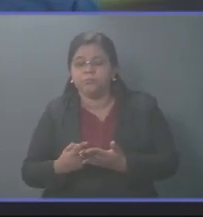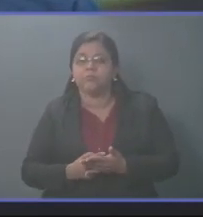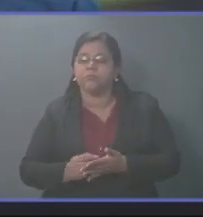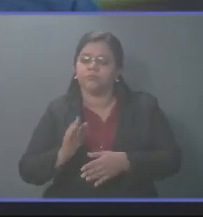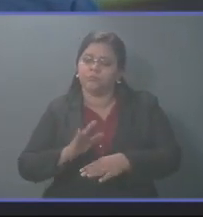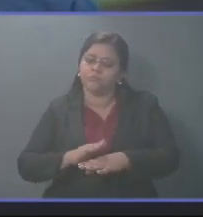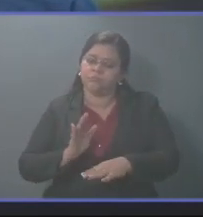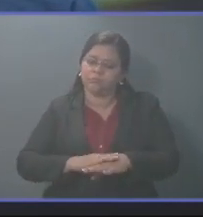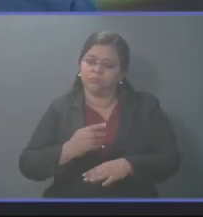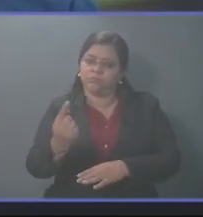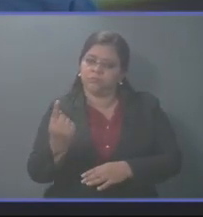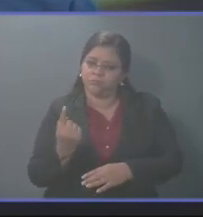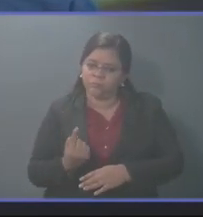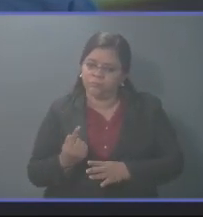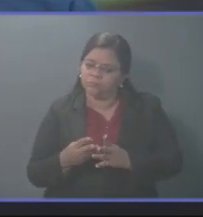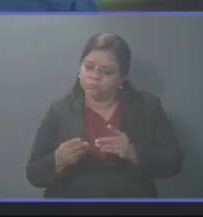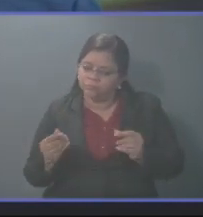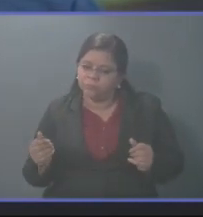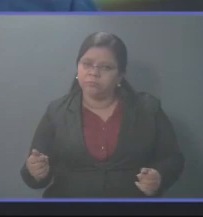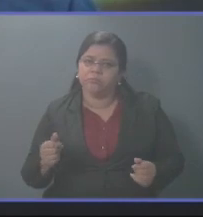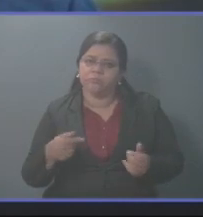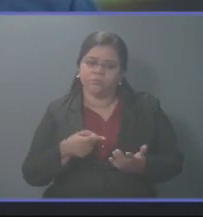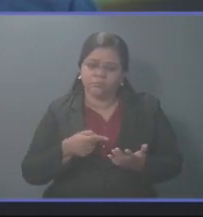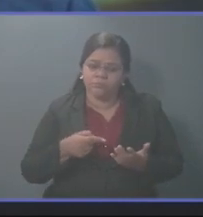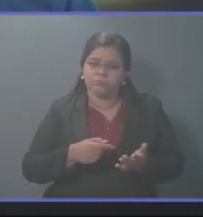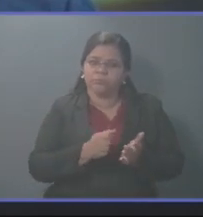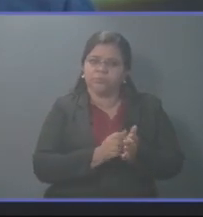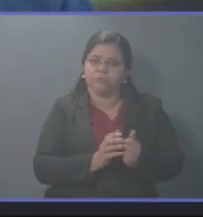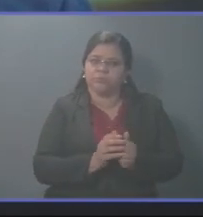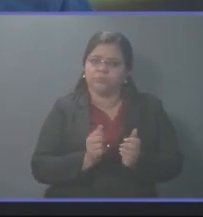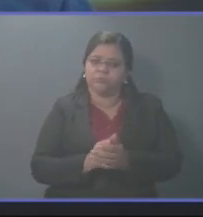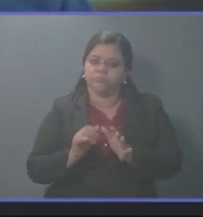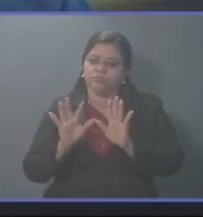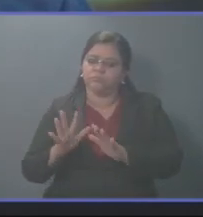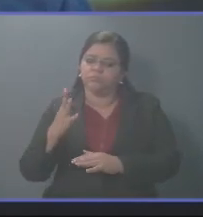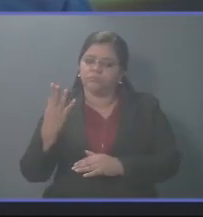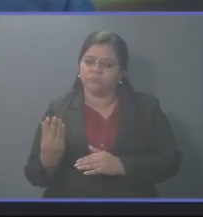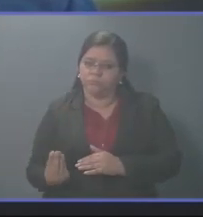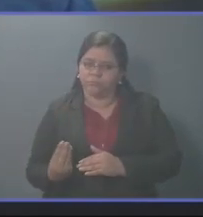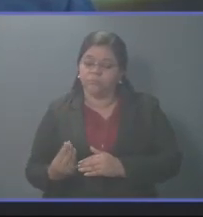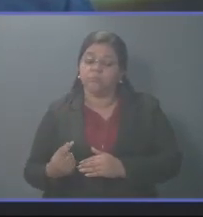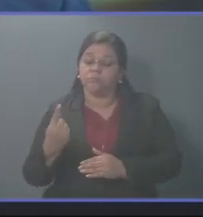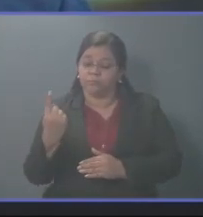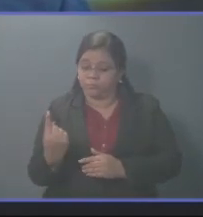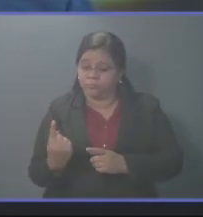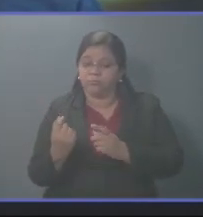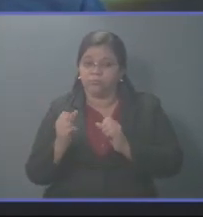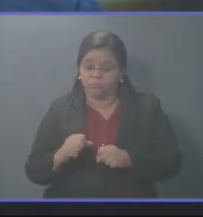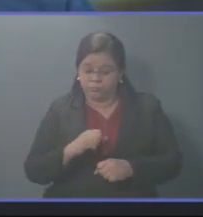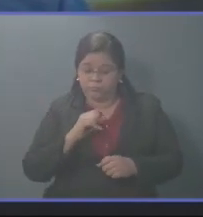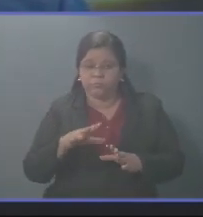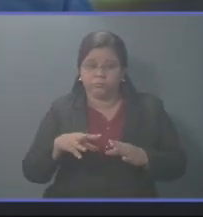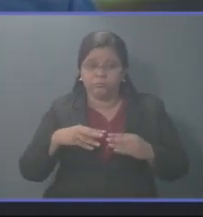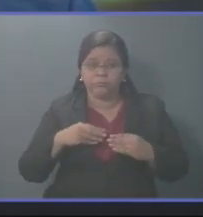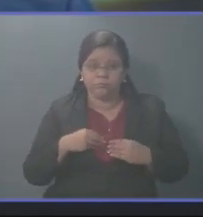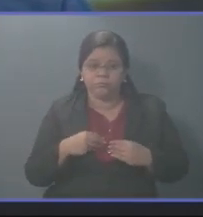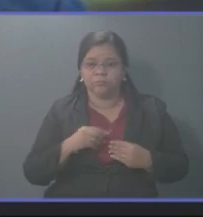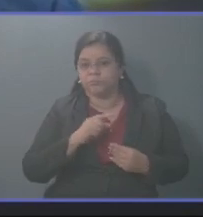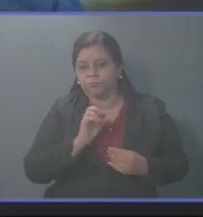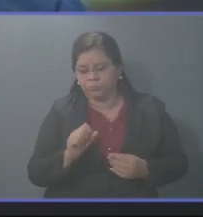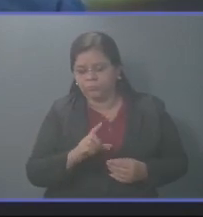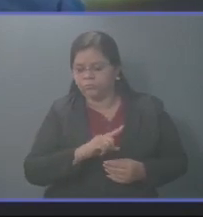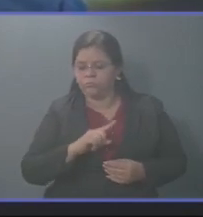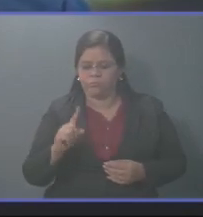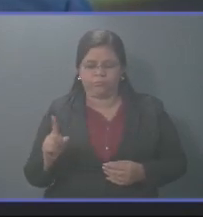interesado para que subsane las omisiones dentro del plazo de 10 días transcurridos, los cuales declarará la admisión o la inadmisibilidad